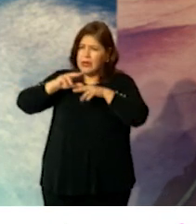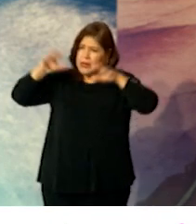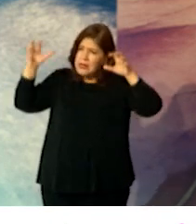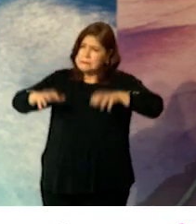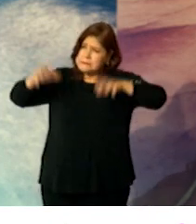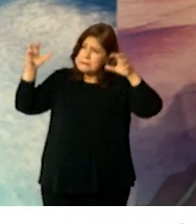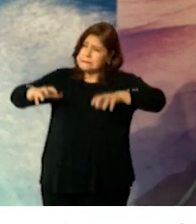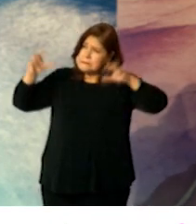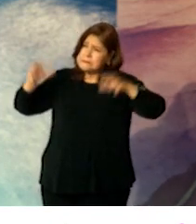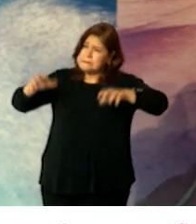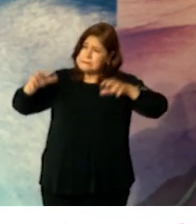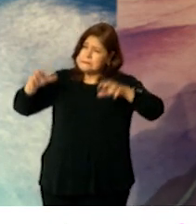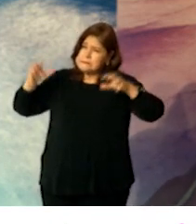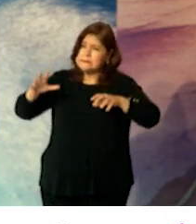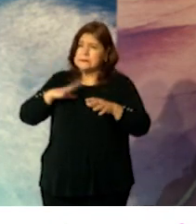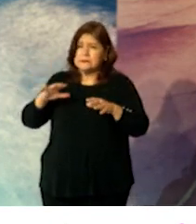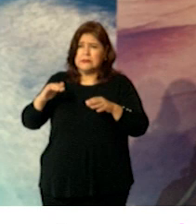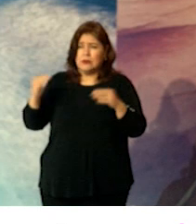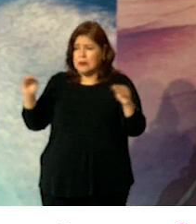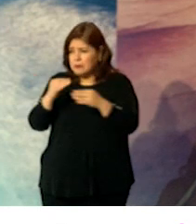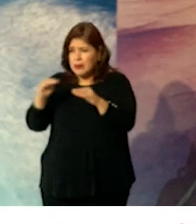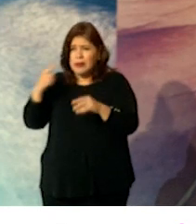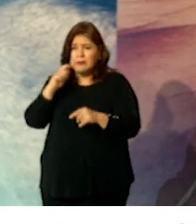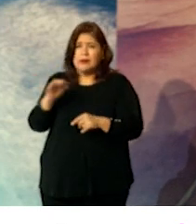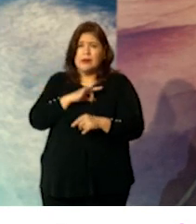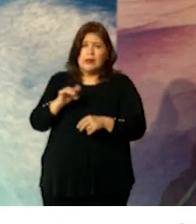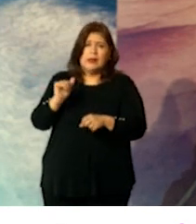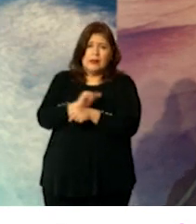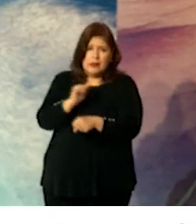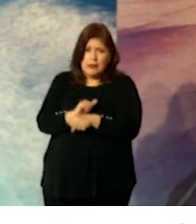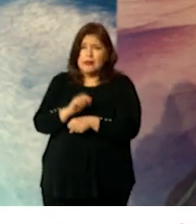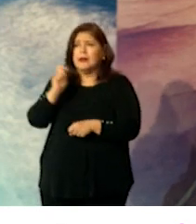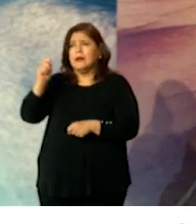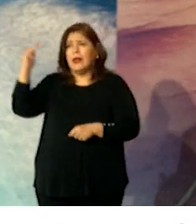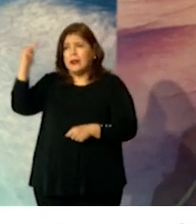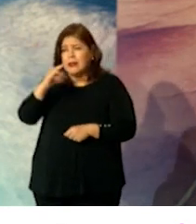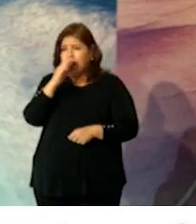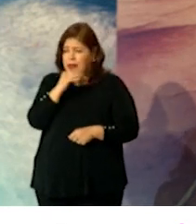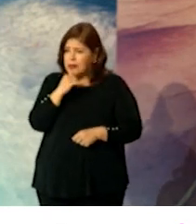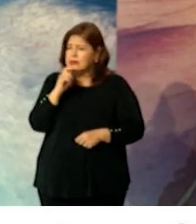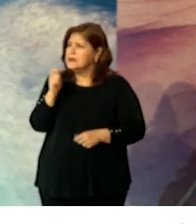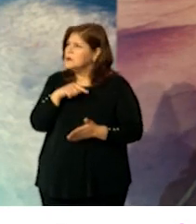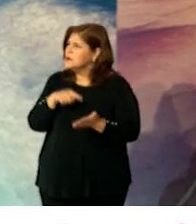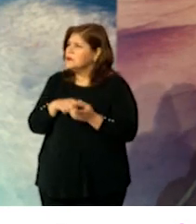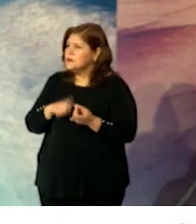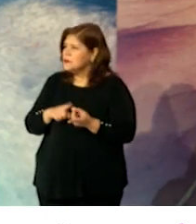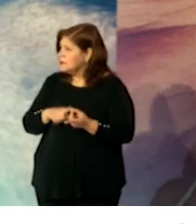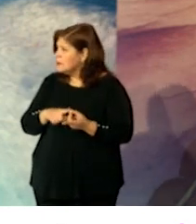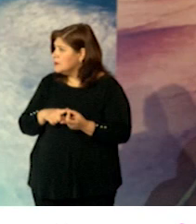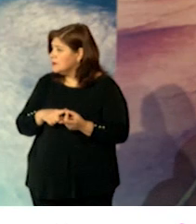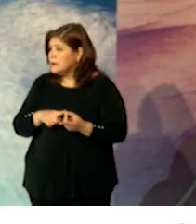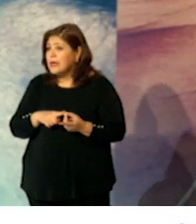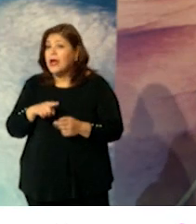más espantosa del mundo entero, los automóviles se movían, el avión no podía aterrizar, y uno decía, ¿y esto dónde fue? Y resulta que eso